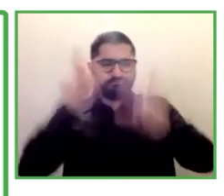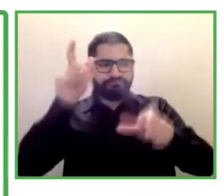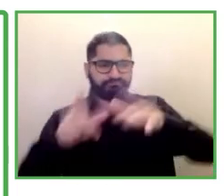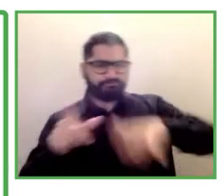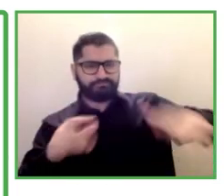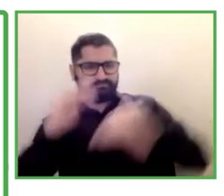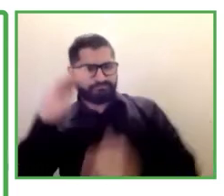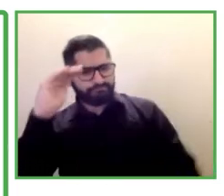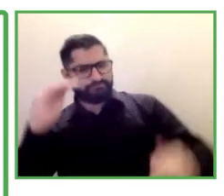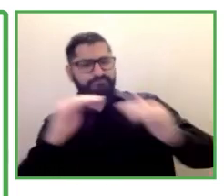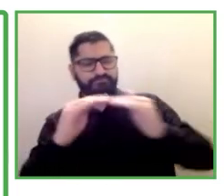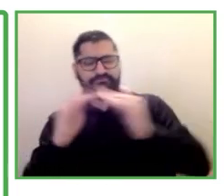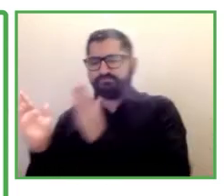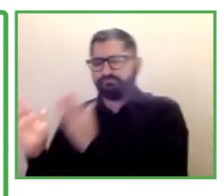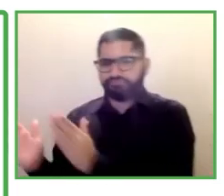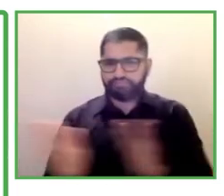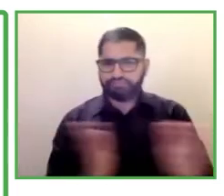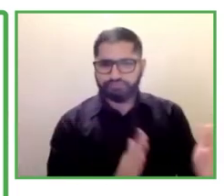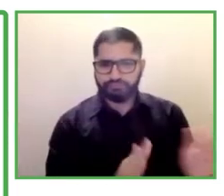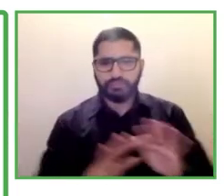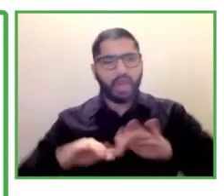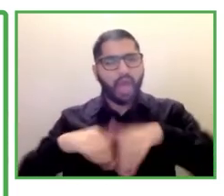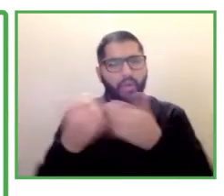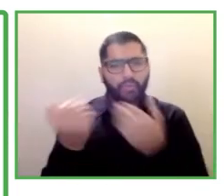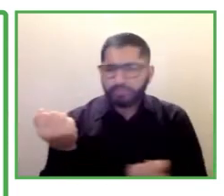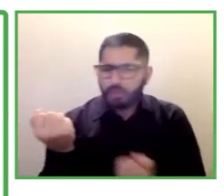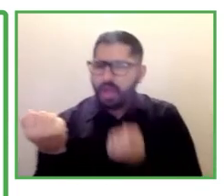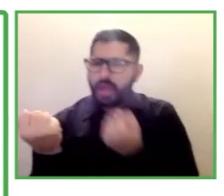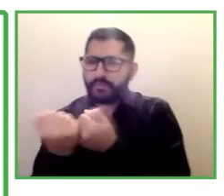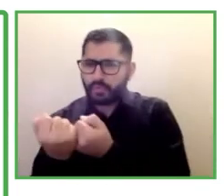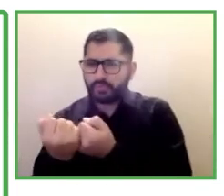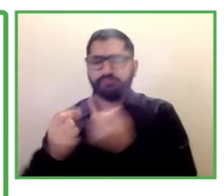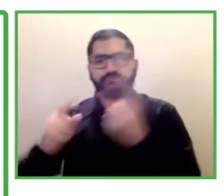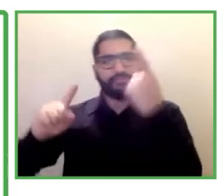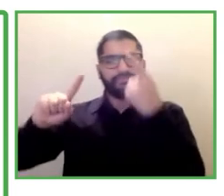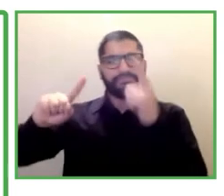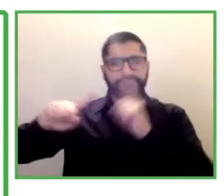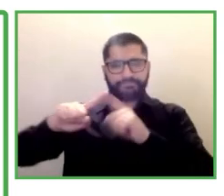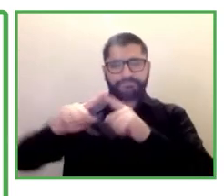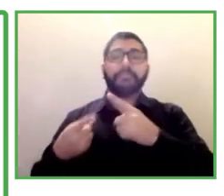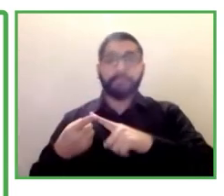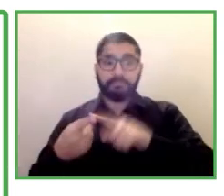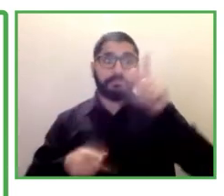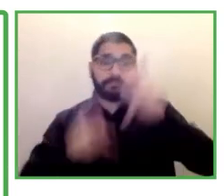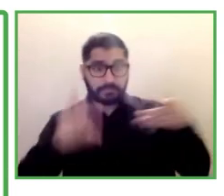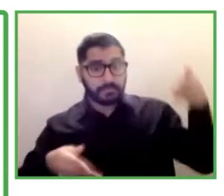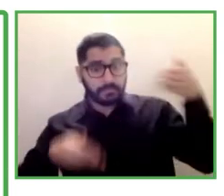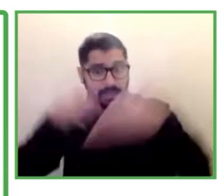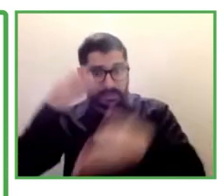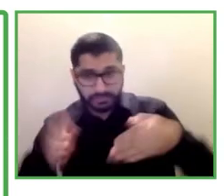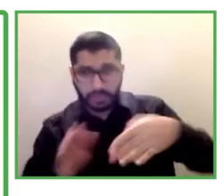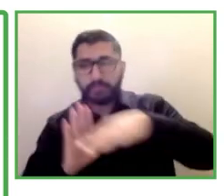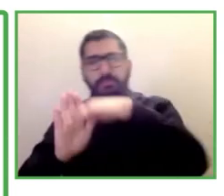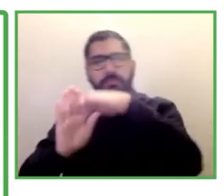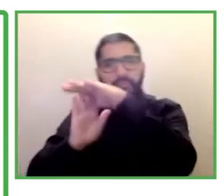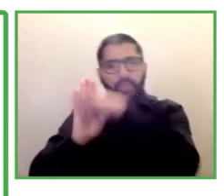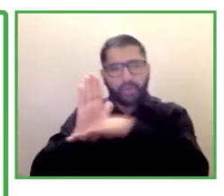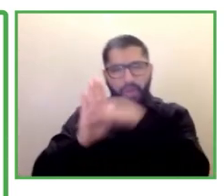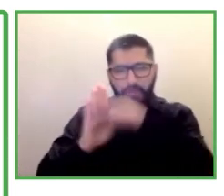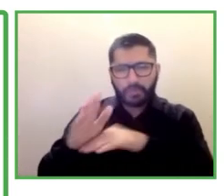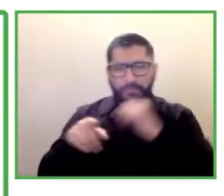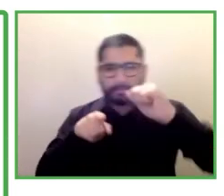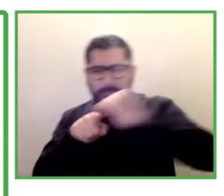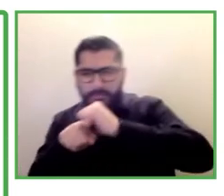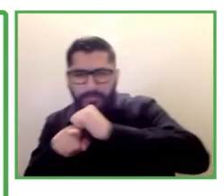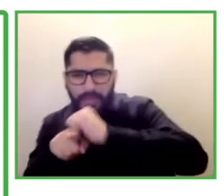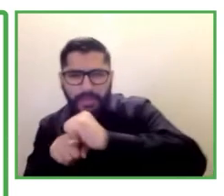las organizaciones es participar en programas de pasantías. Se lanzó el 2005 para conectar alumnos de universidad